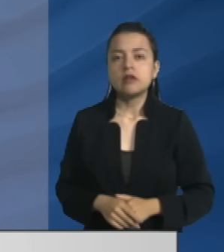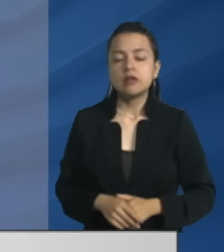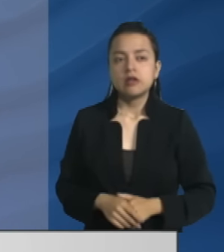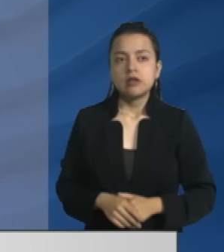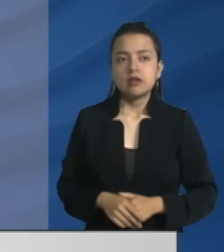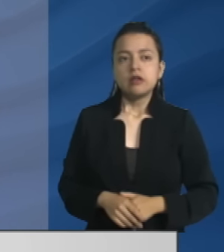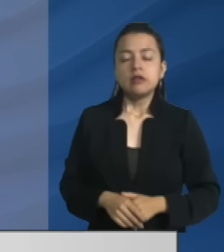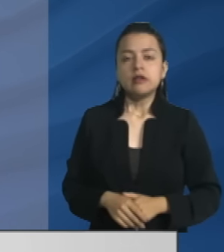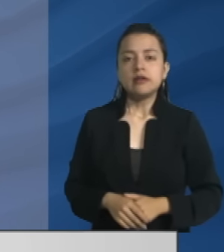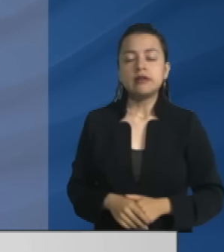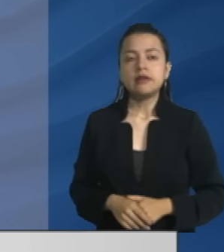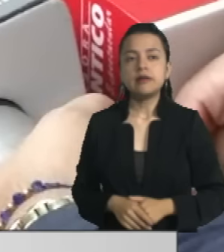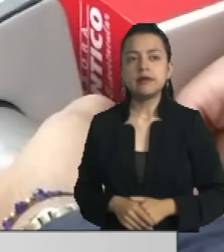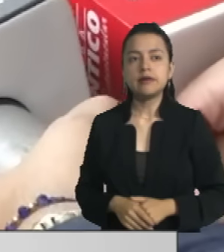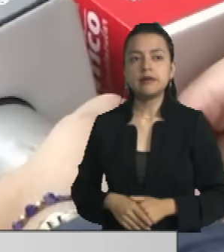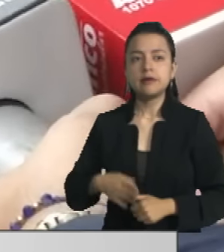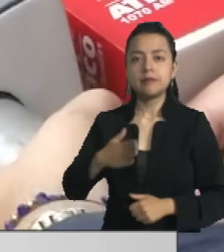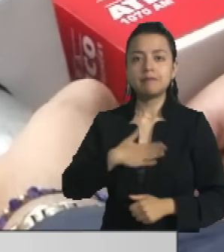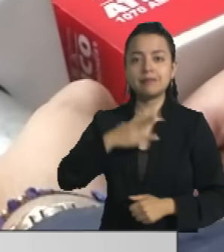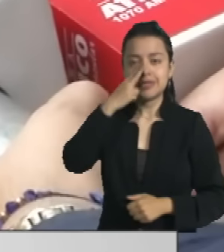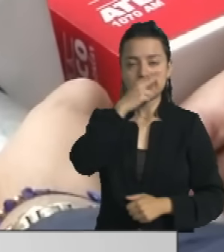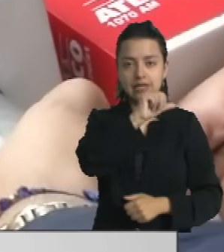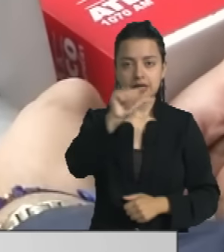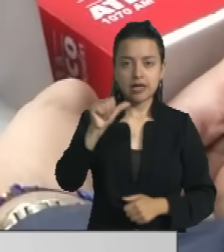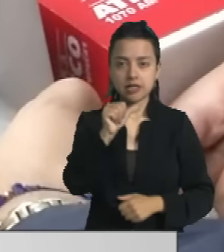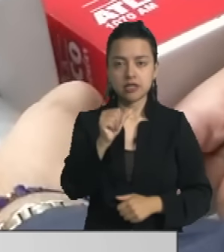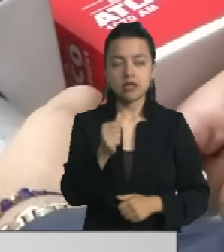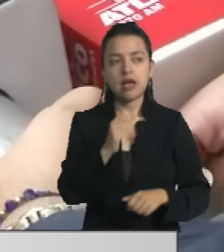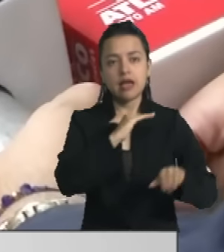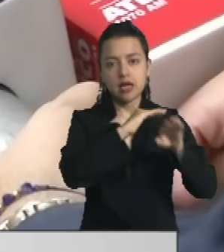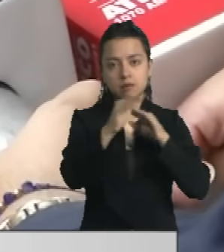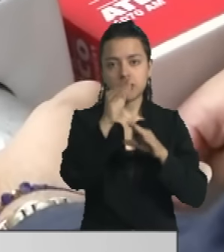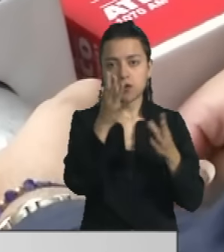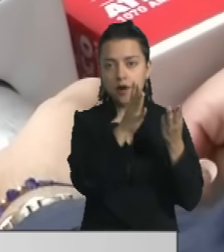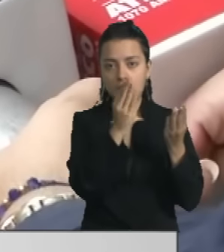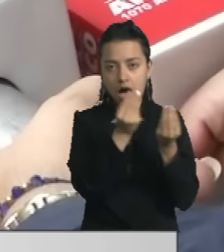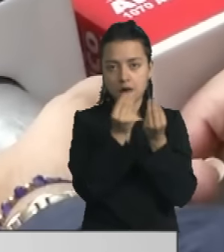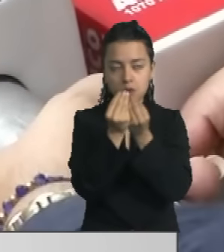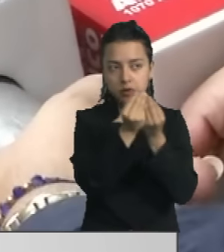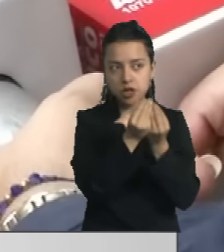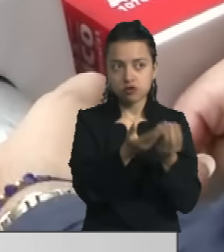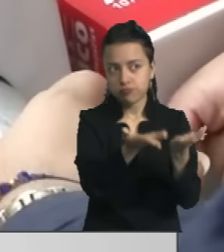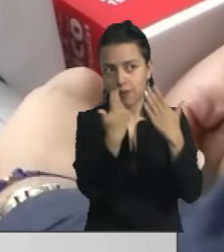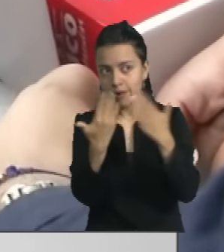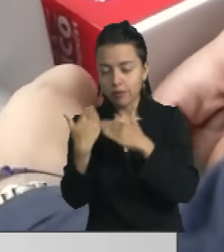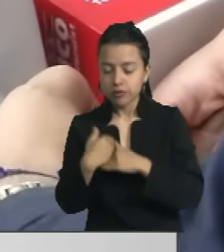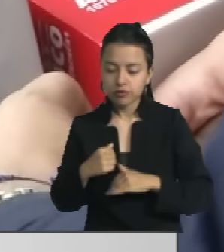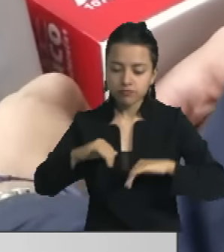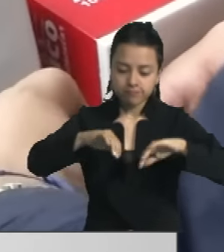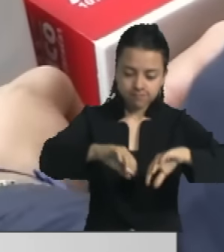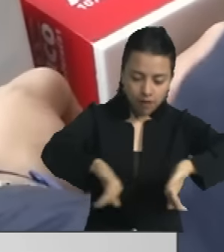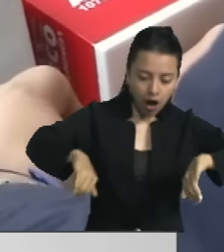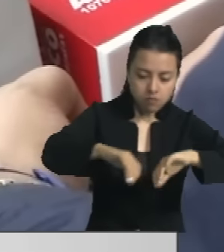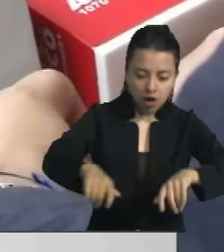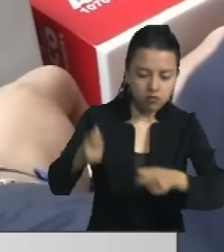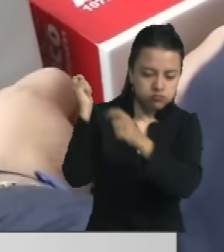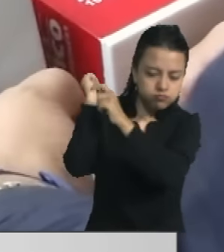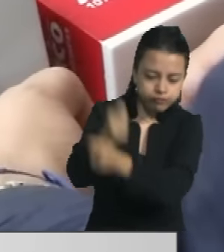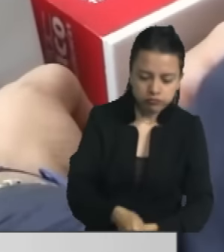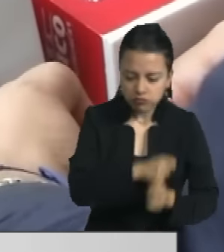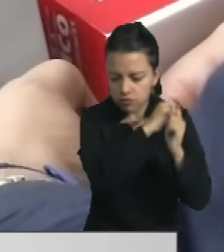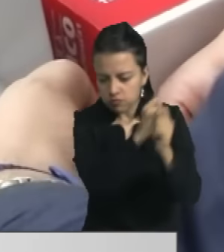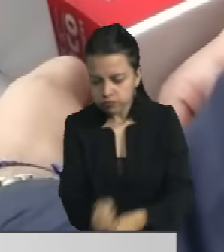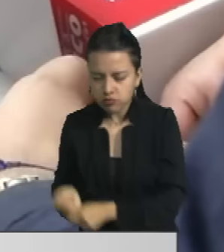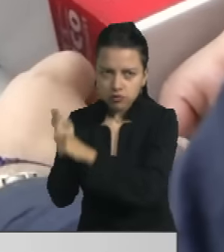un grupo de vecinos y comenzaron a acabar a acabar cuando comenzaron a acabar el vecino se